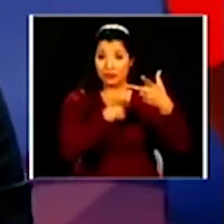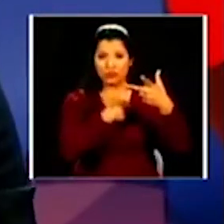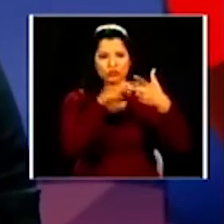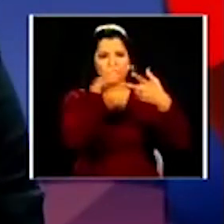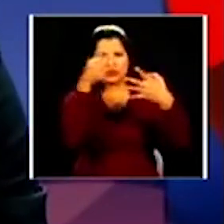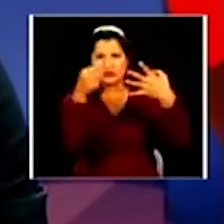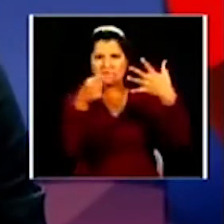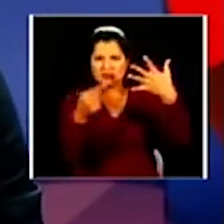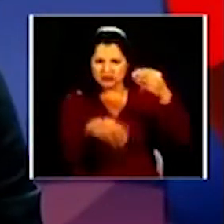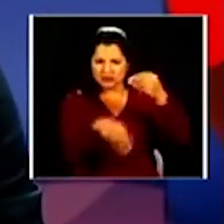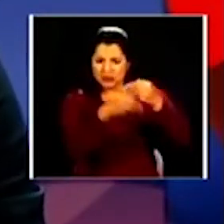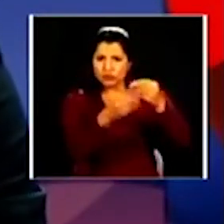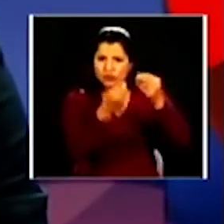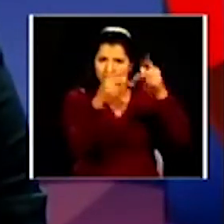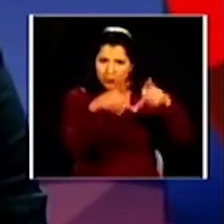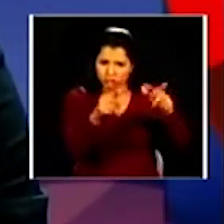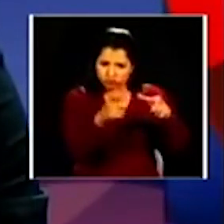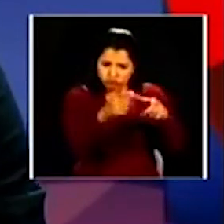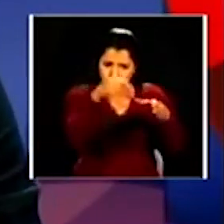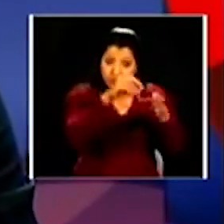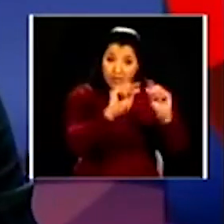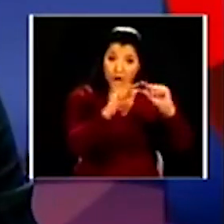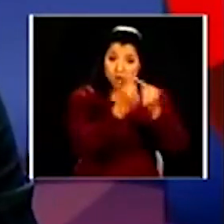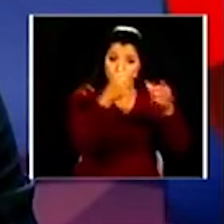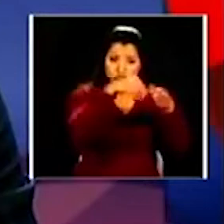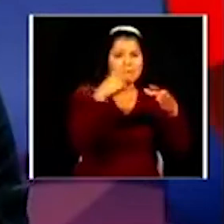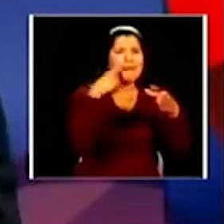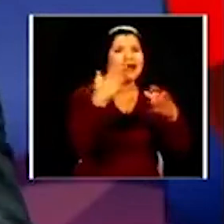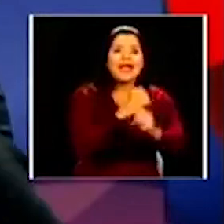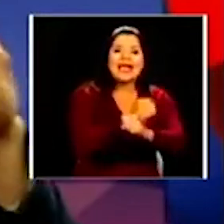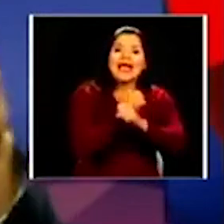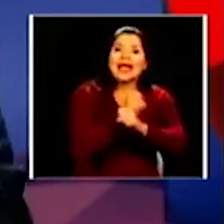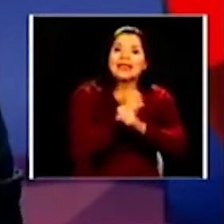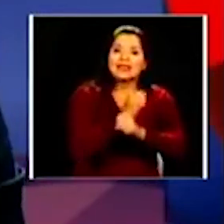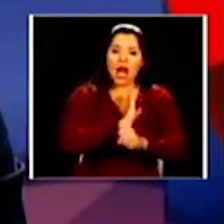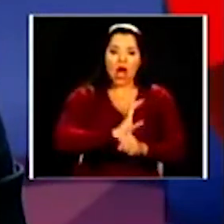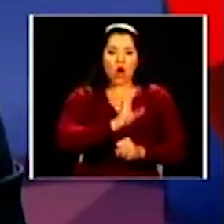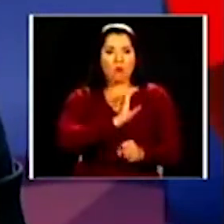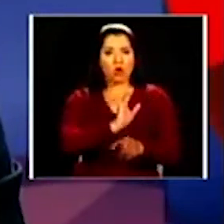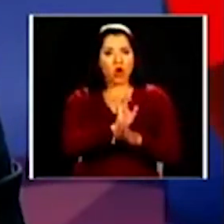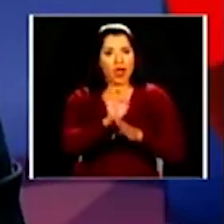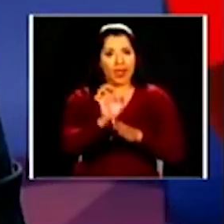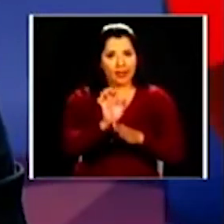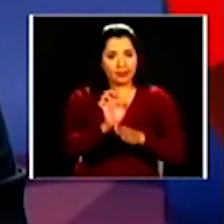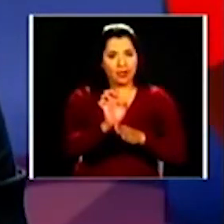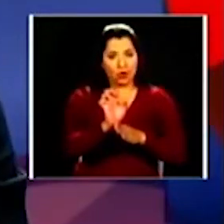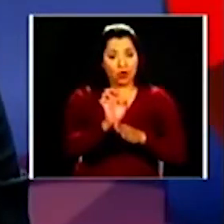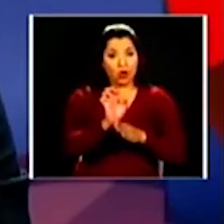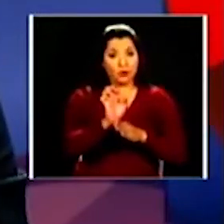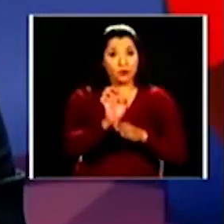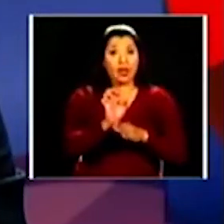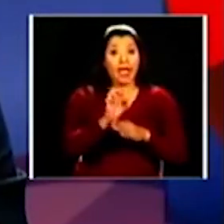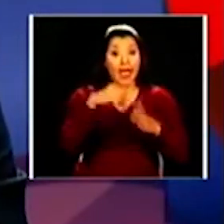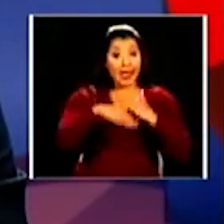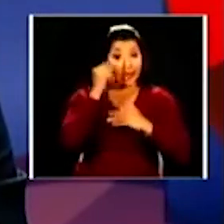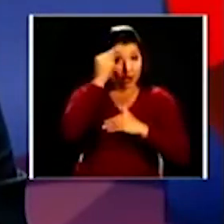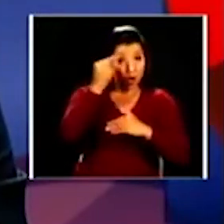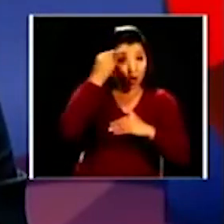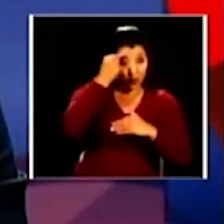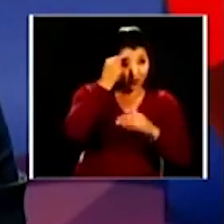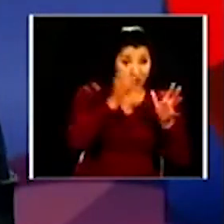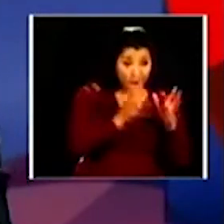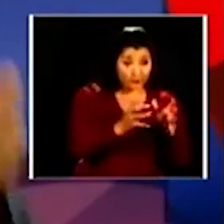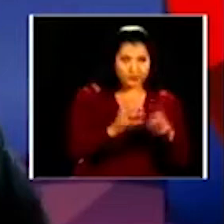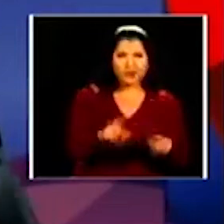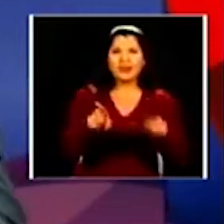que garanticen el comportamiento ético del gobierno en su esfera alta. También hemos planteado una serie de reformas en la